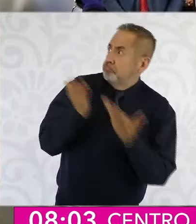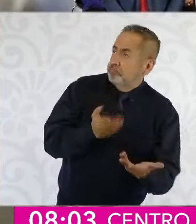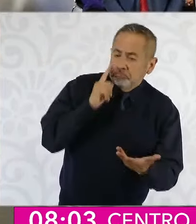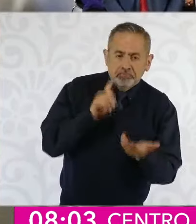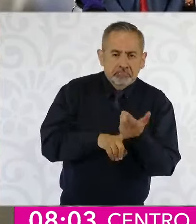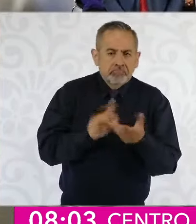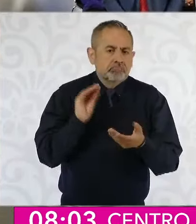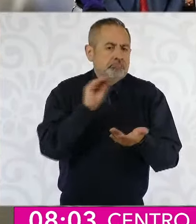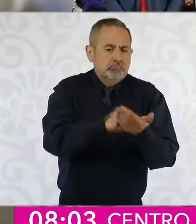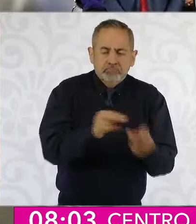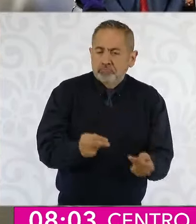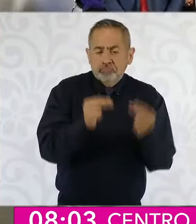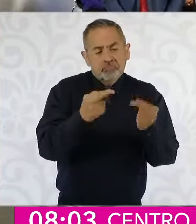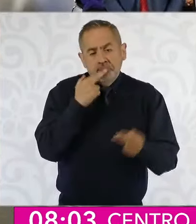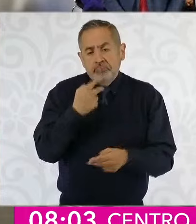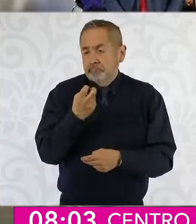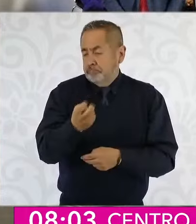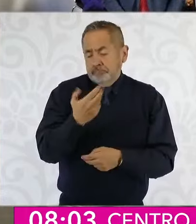Listo.